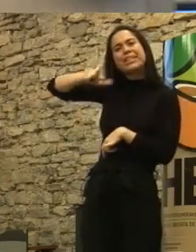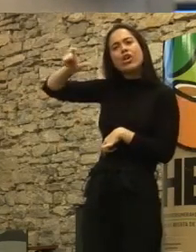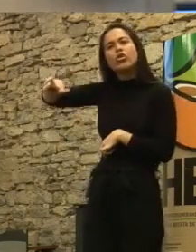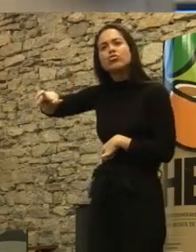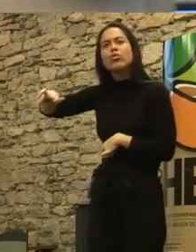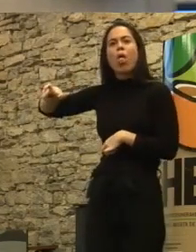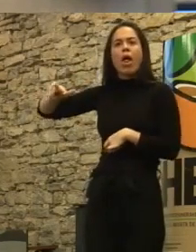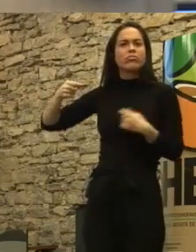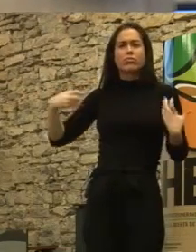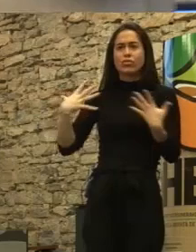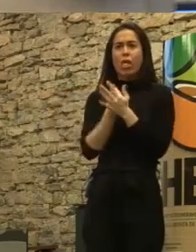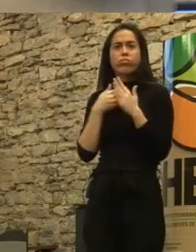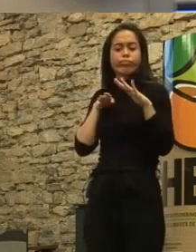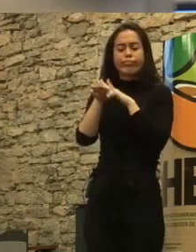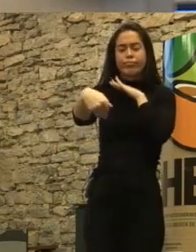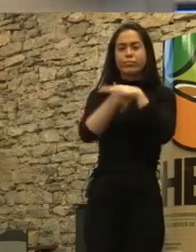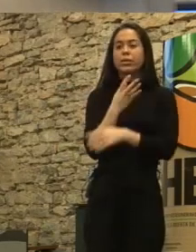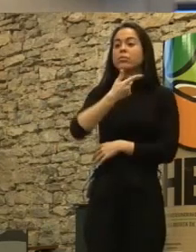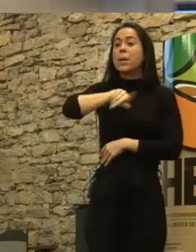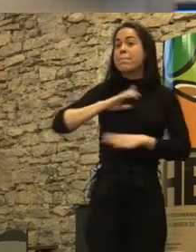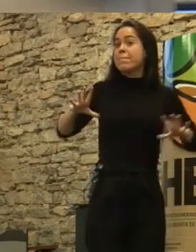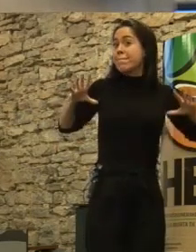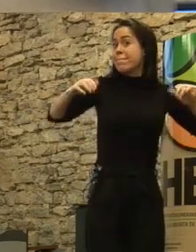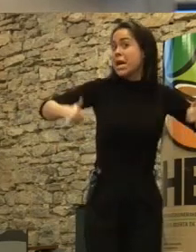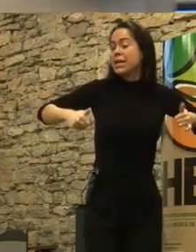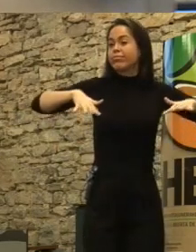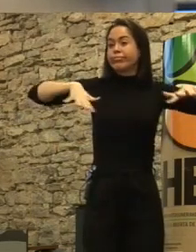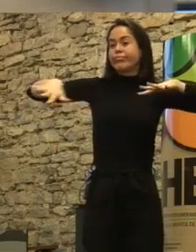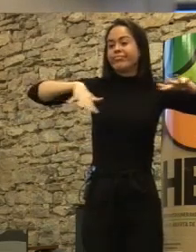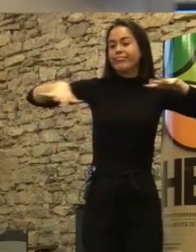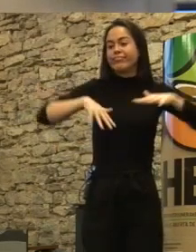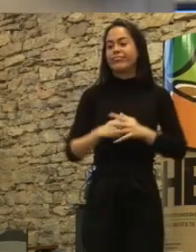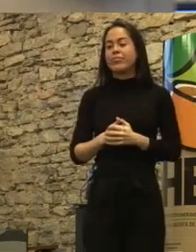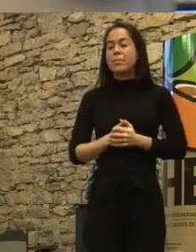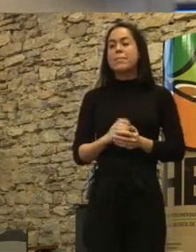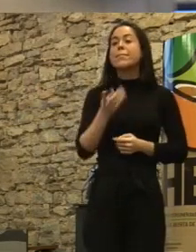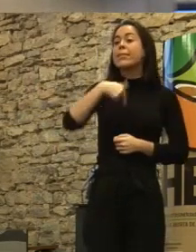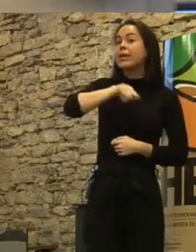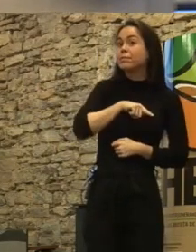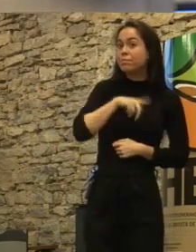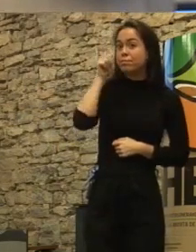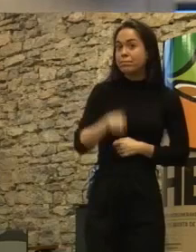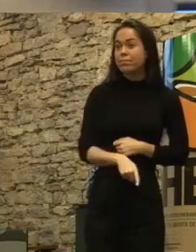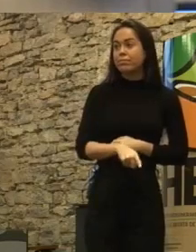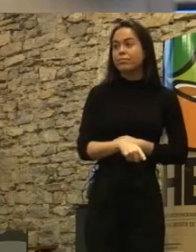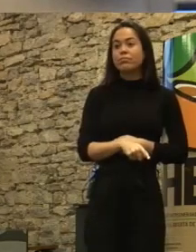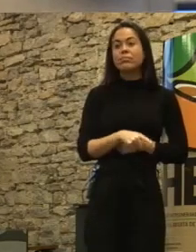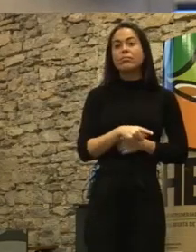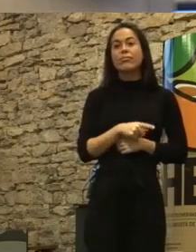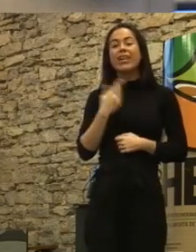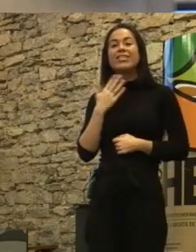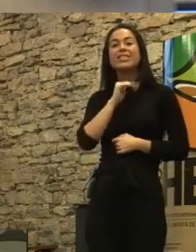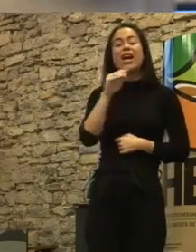las presentaciones, enseguida nos metemos ya en harina, que seguro que estáis deseándolo, pero antes vamos a escuchar el saludo del concejal de